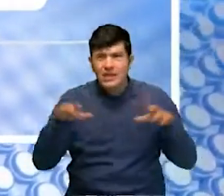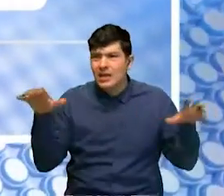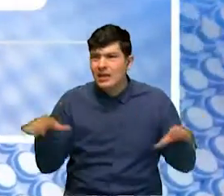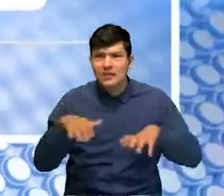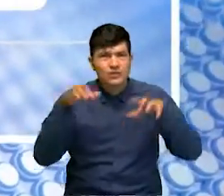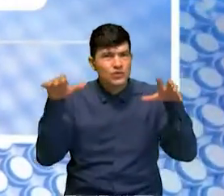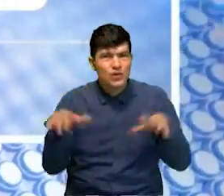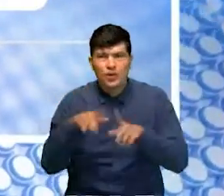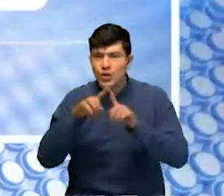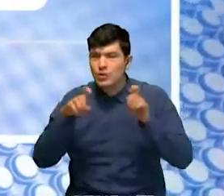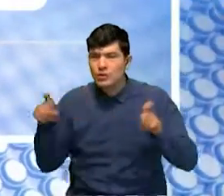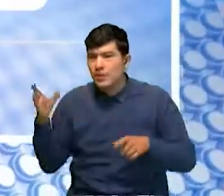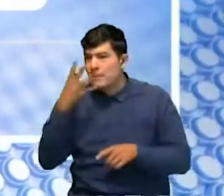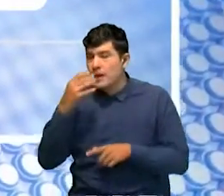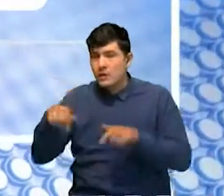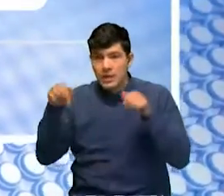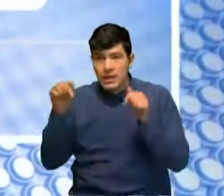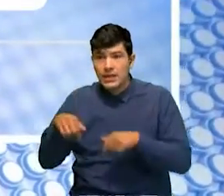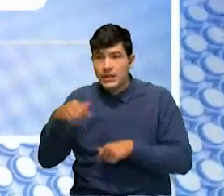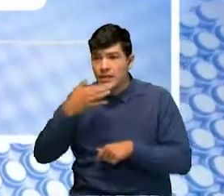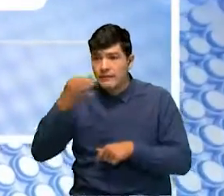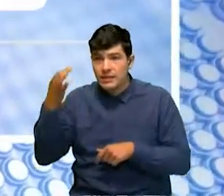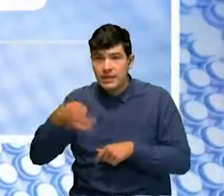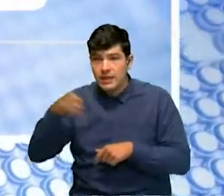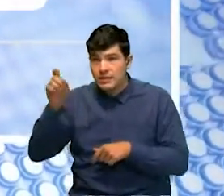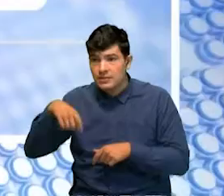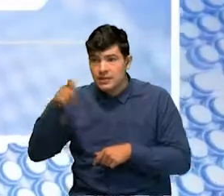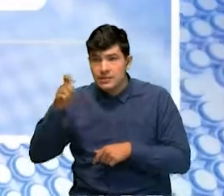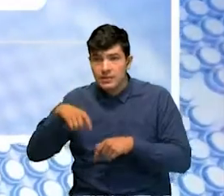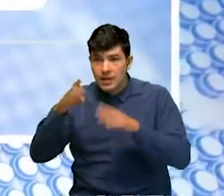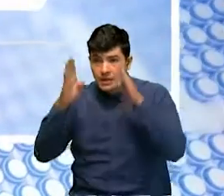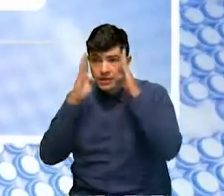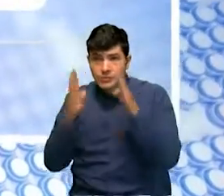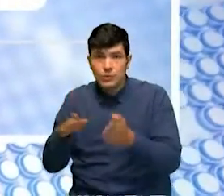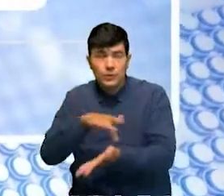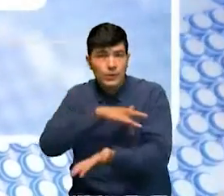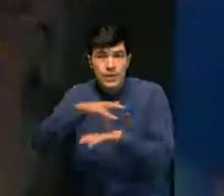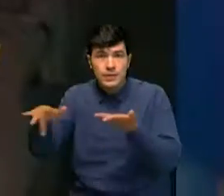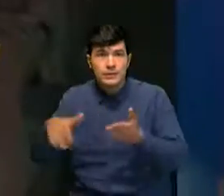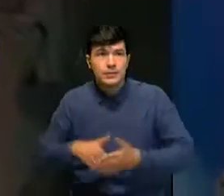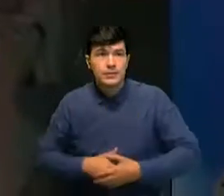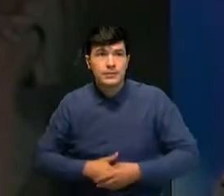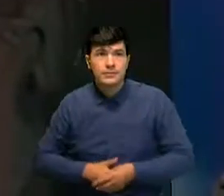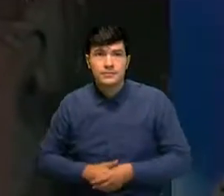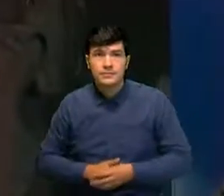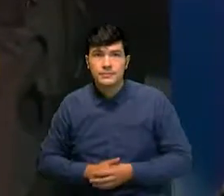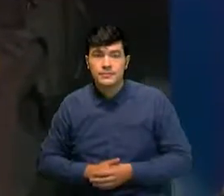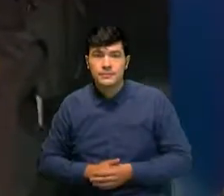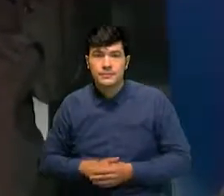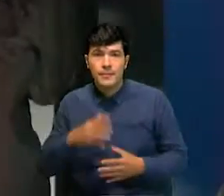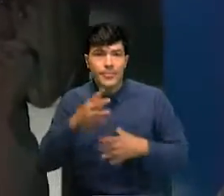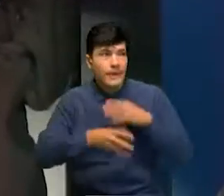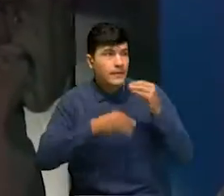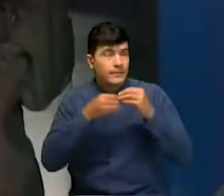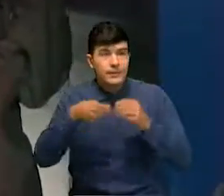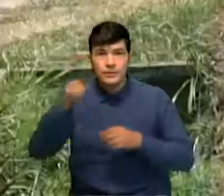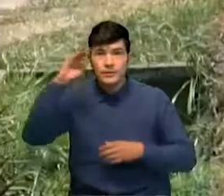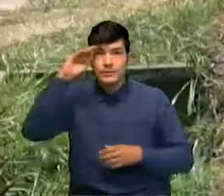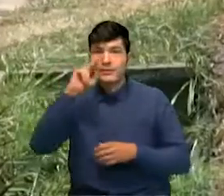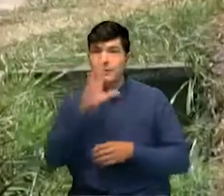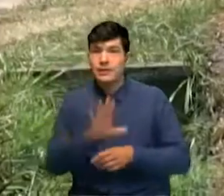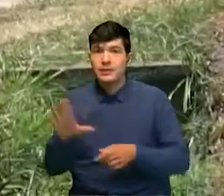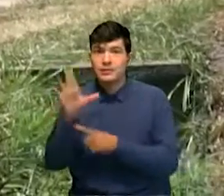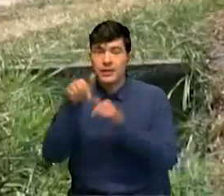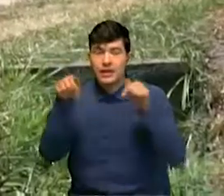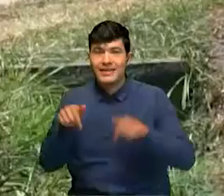que ameritan una intervención urgente e inmediata por otra parte la policía nacional del departamento